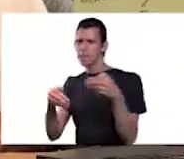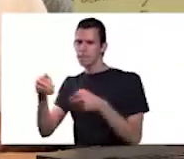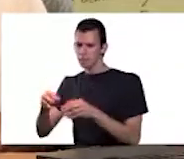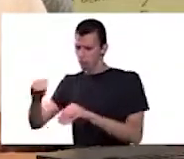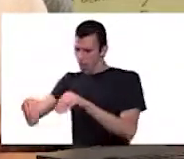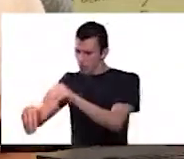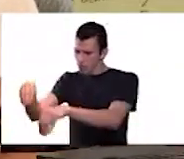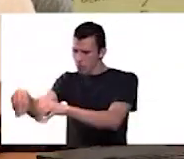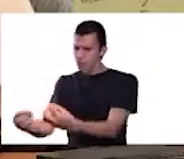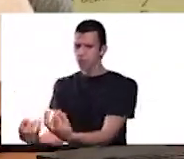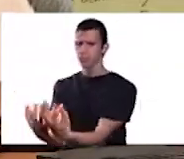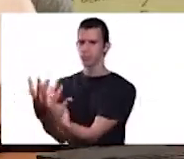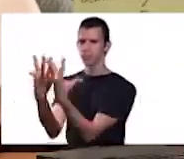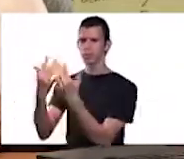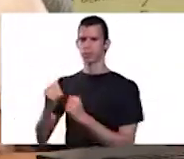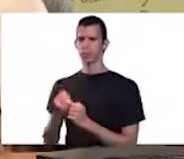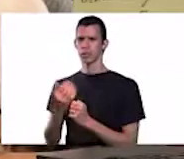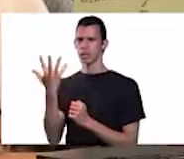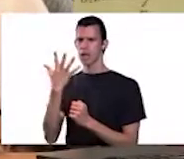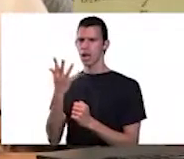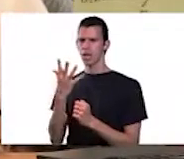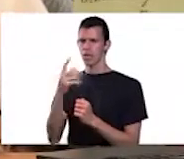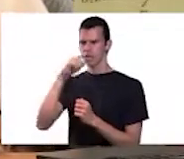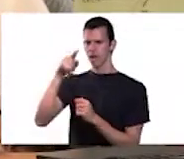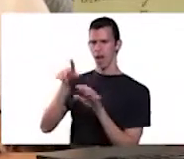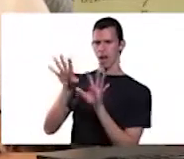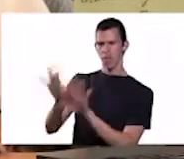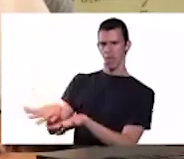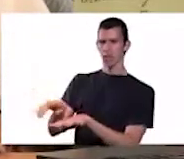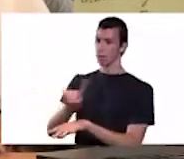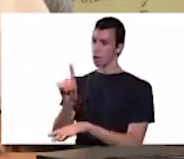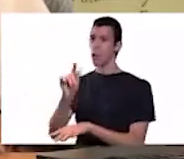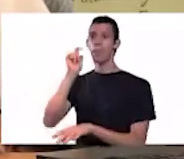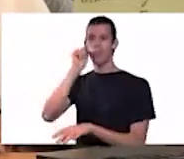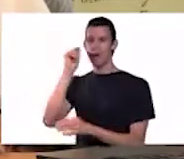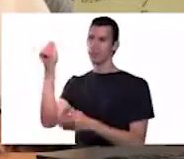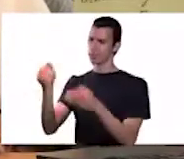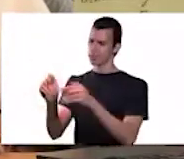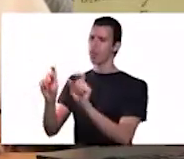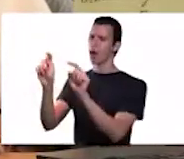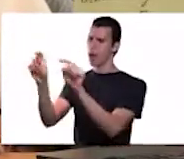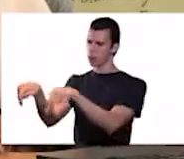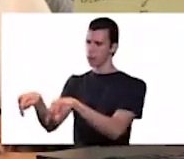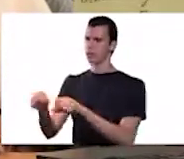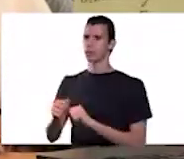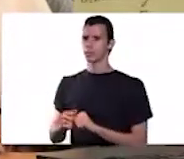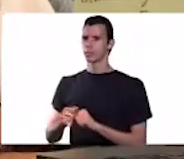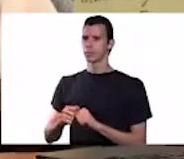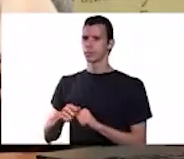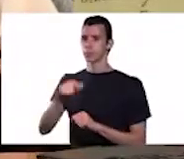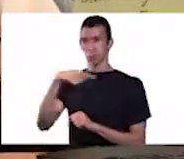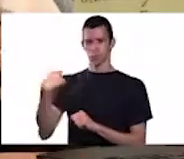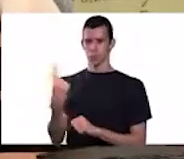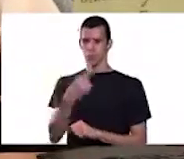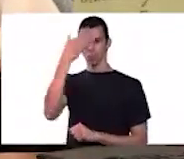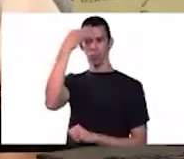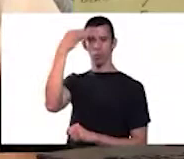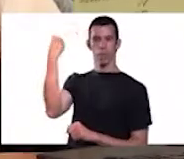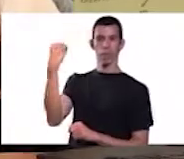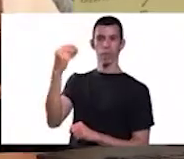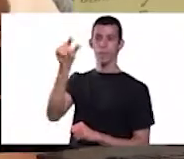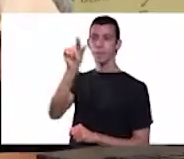casas, ¿quiénes participan en la siembra? ¿Quiénes participan embelleciendo? Participan todos. Por lo tanto,